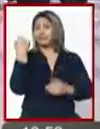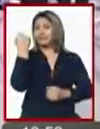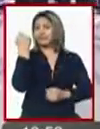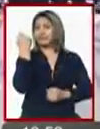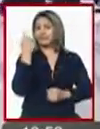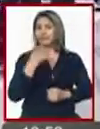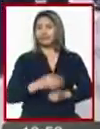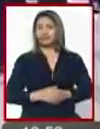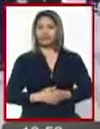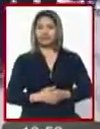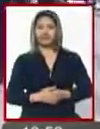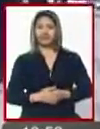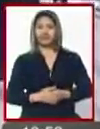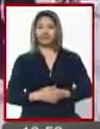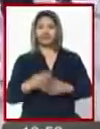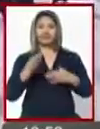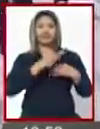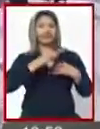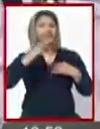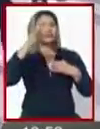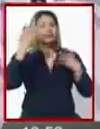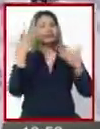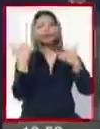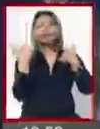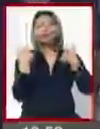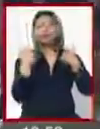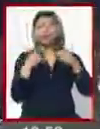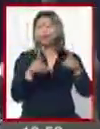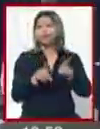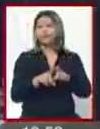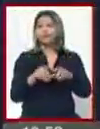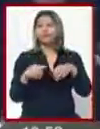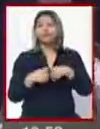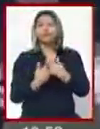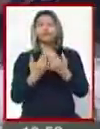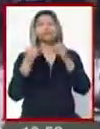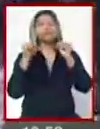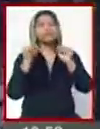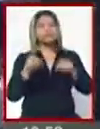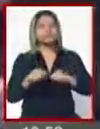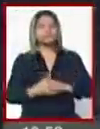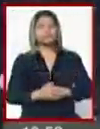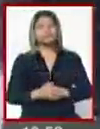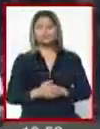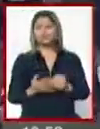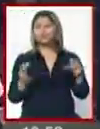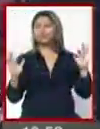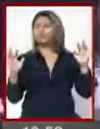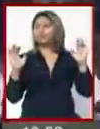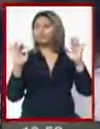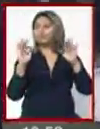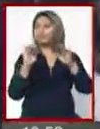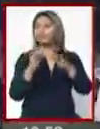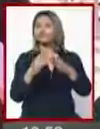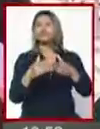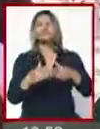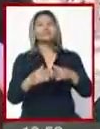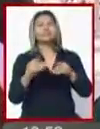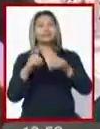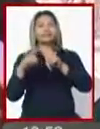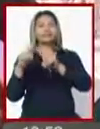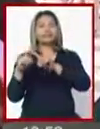cuenta su espíritu, tomando en cuenta cómo ha podido converger entre